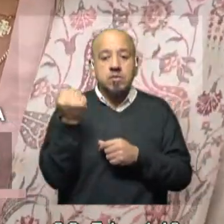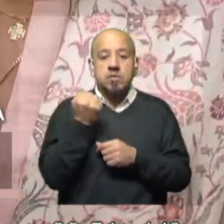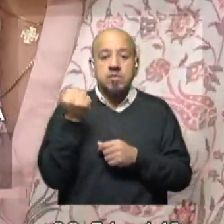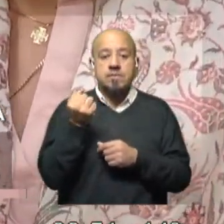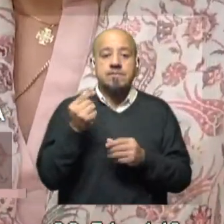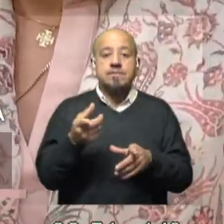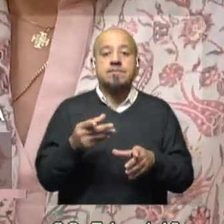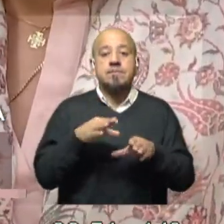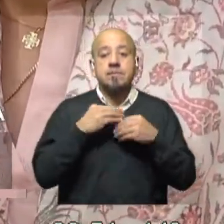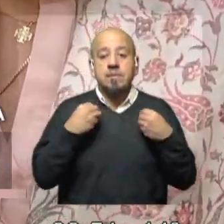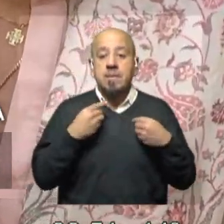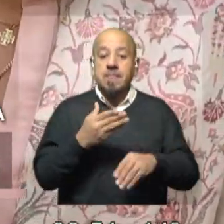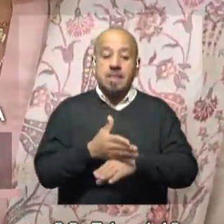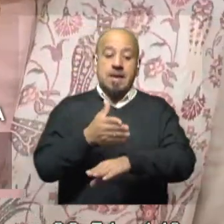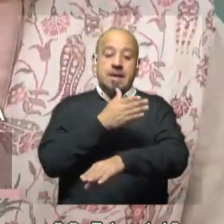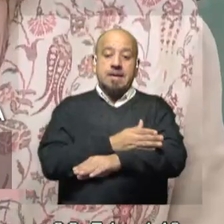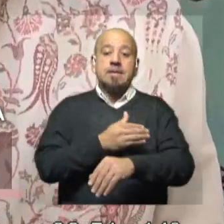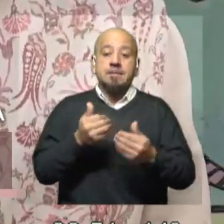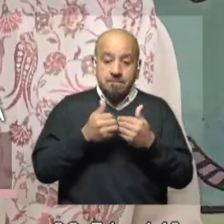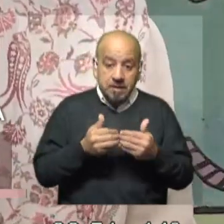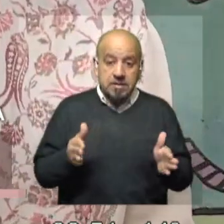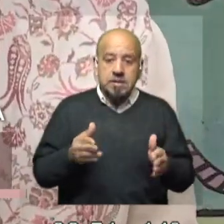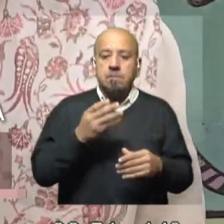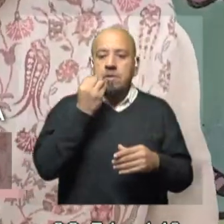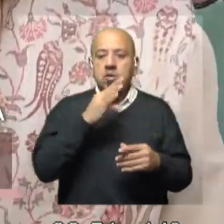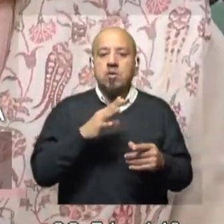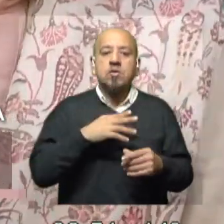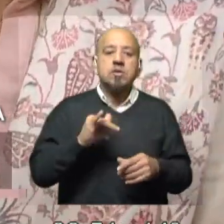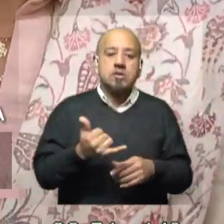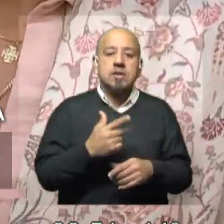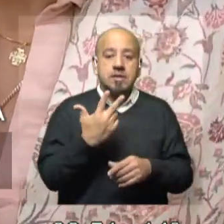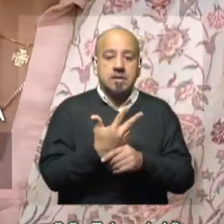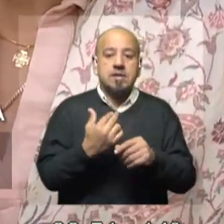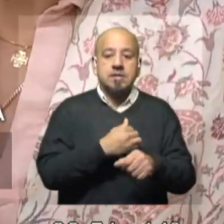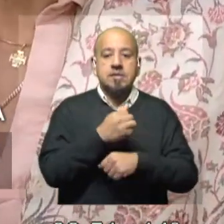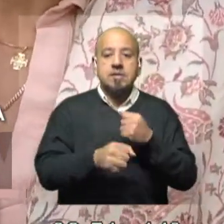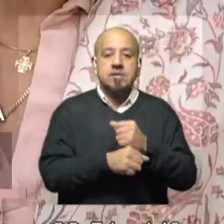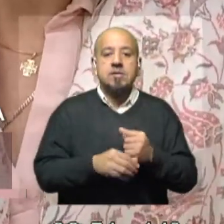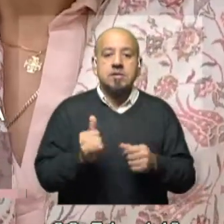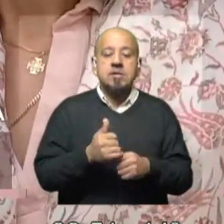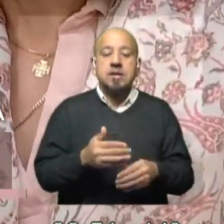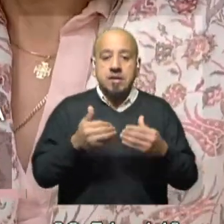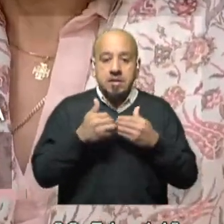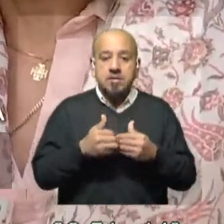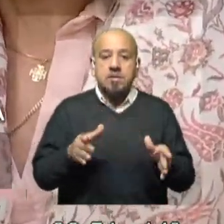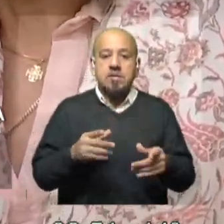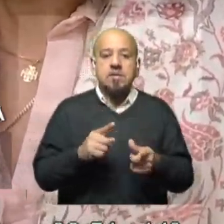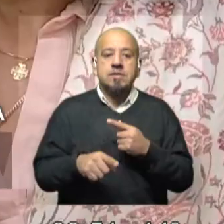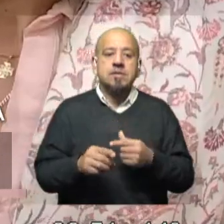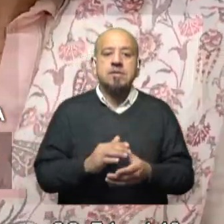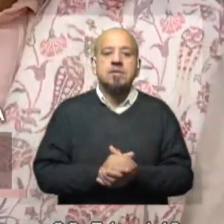una escolaridad temprana, que es conveniente de que ya a los 3 años estén ingresados en la institución